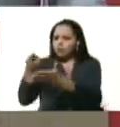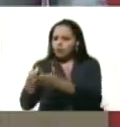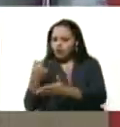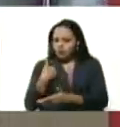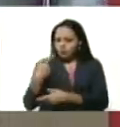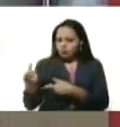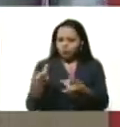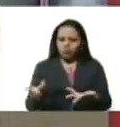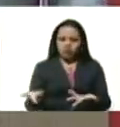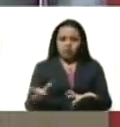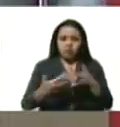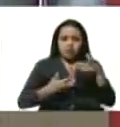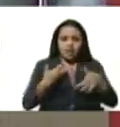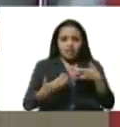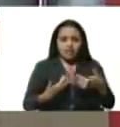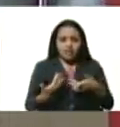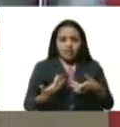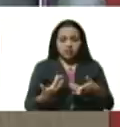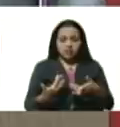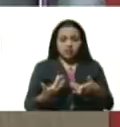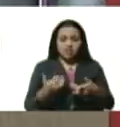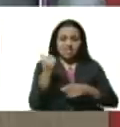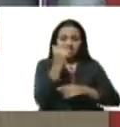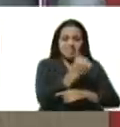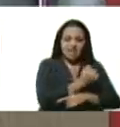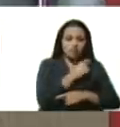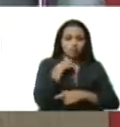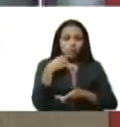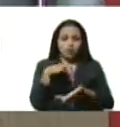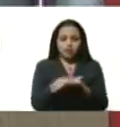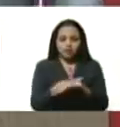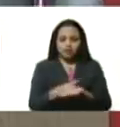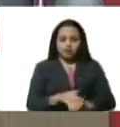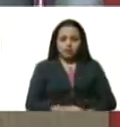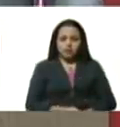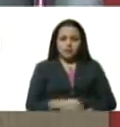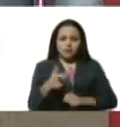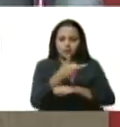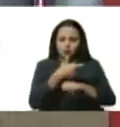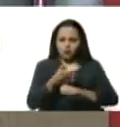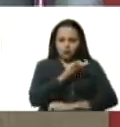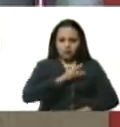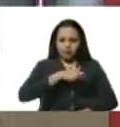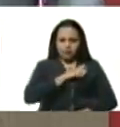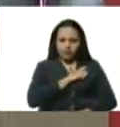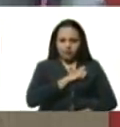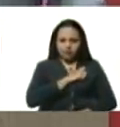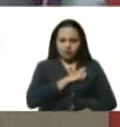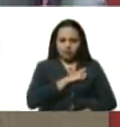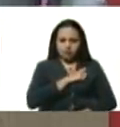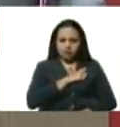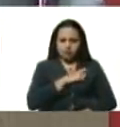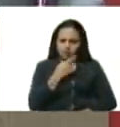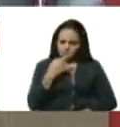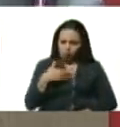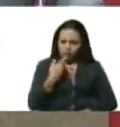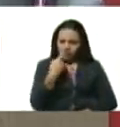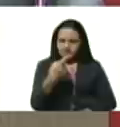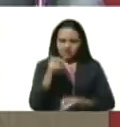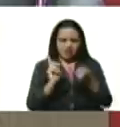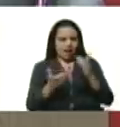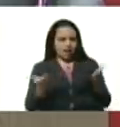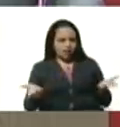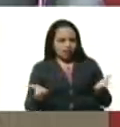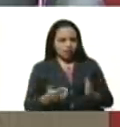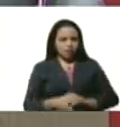esas acciones criminales? El gobierno de España tiene algo que decir al respecto. Tiene algo